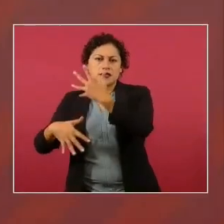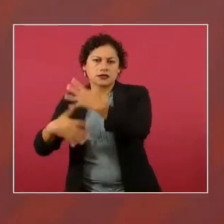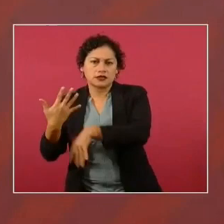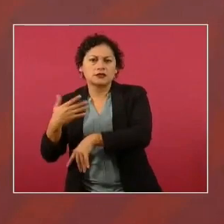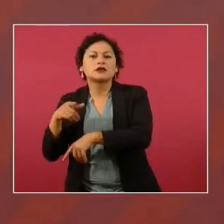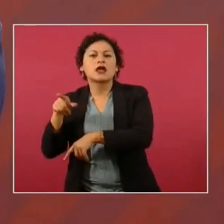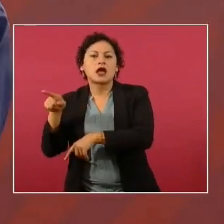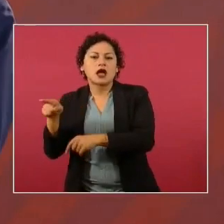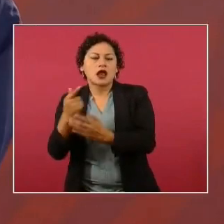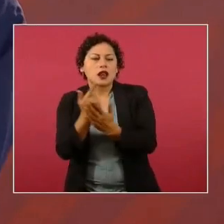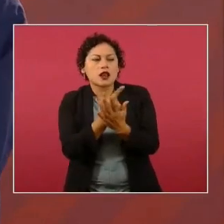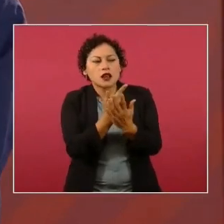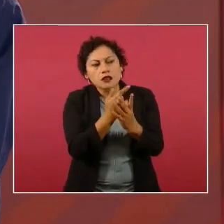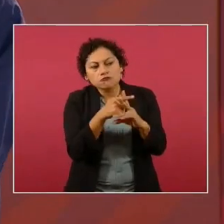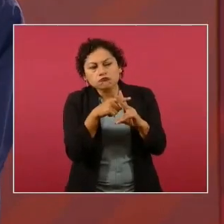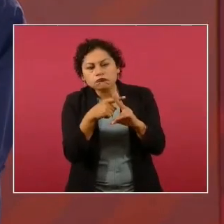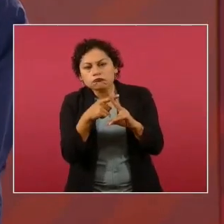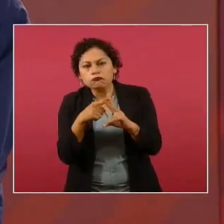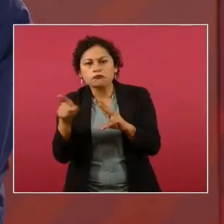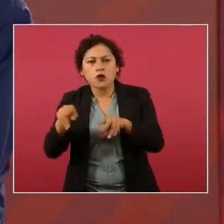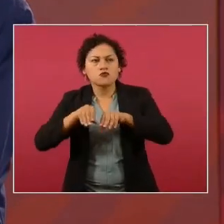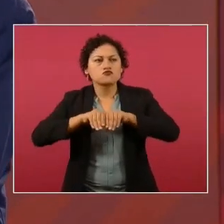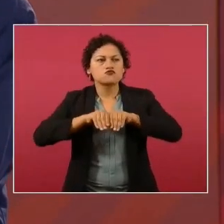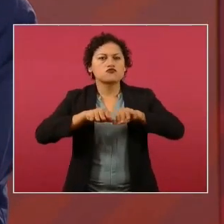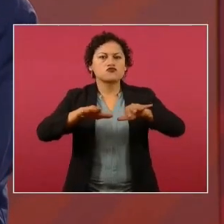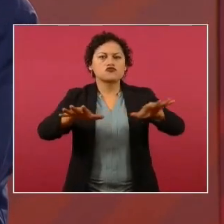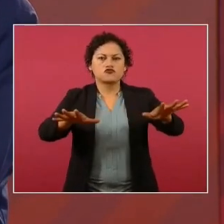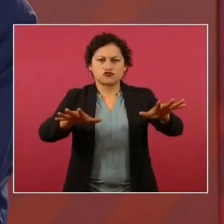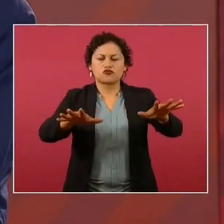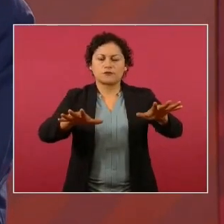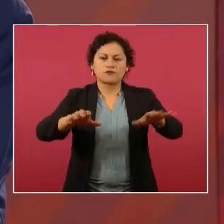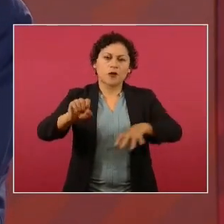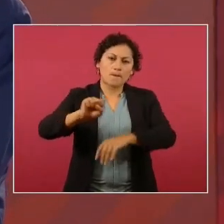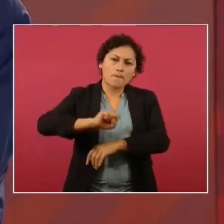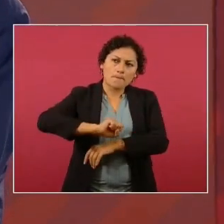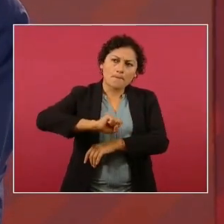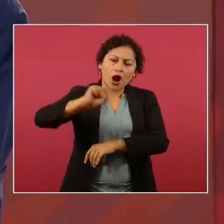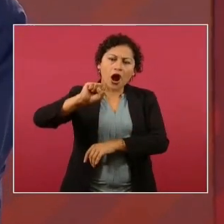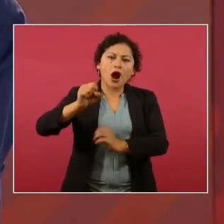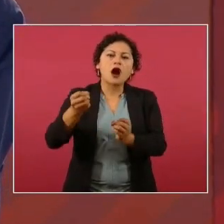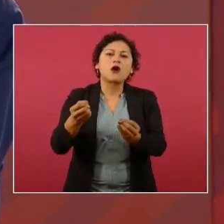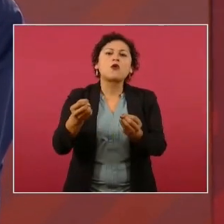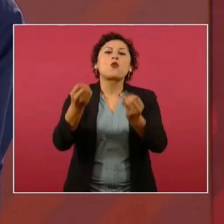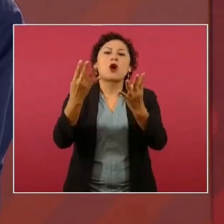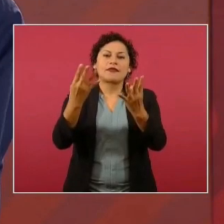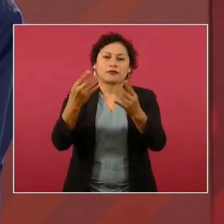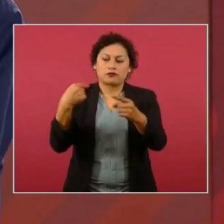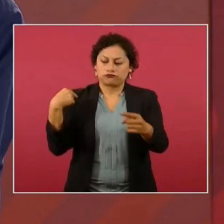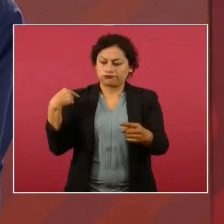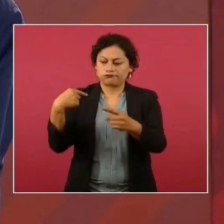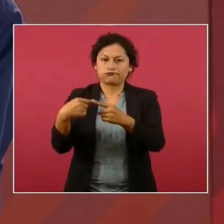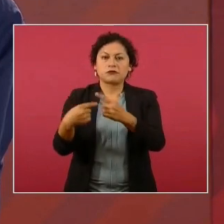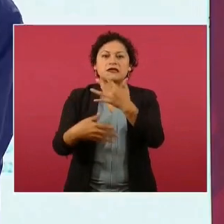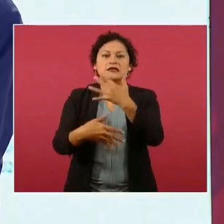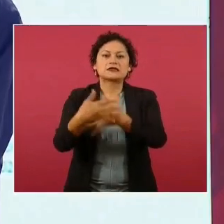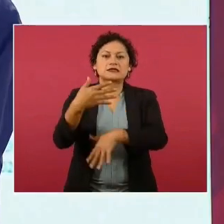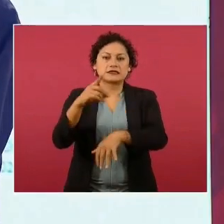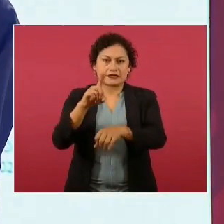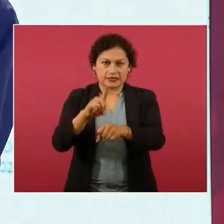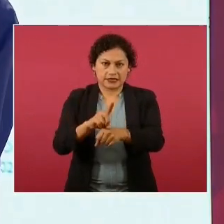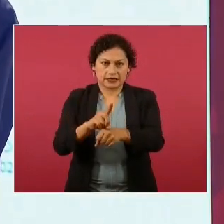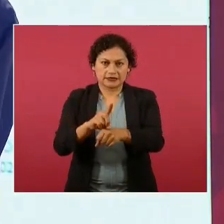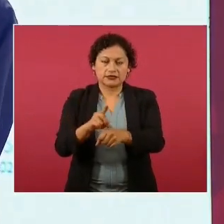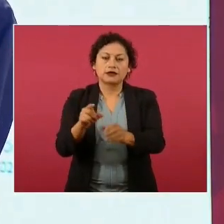el dato de inflación de la primera quincena de